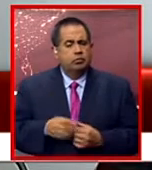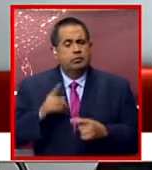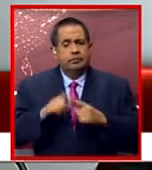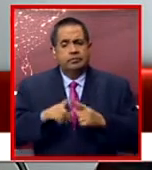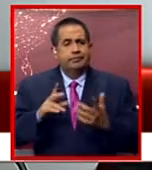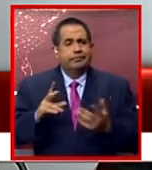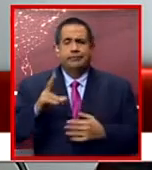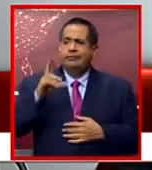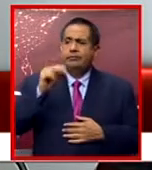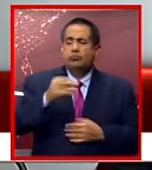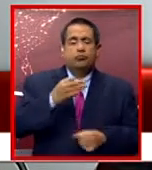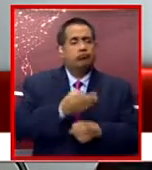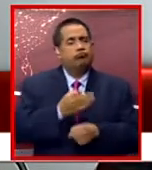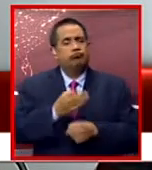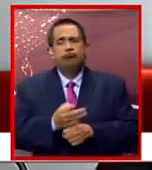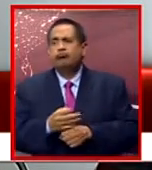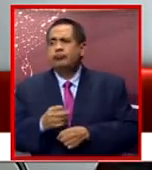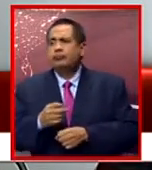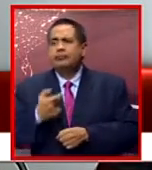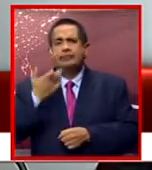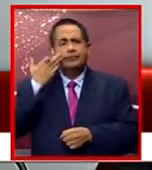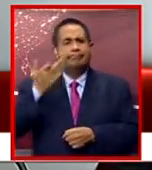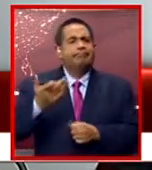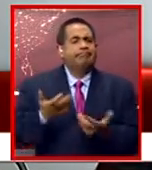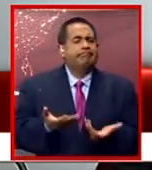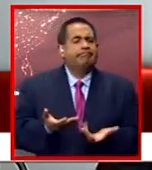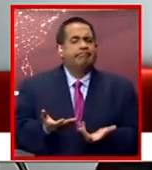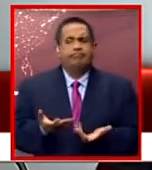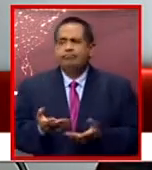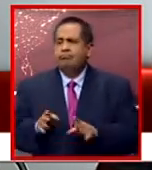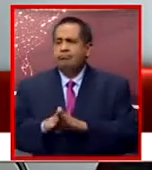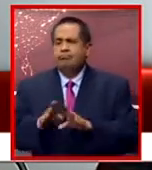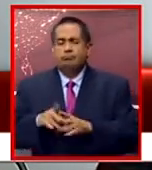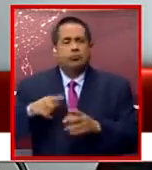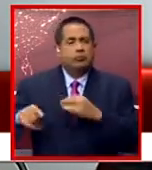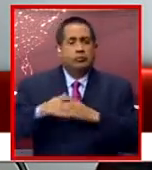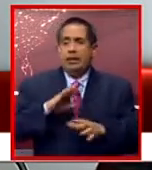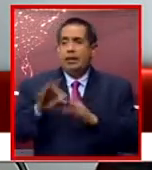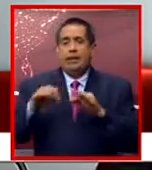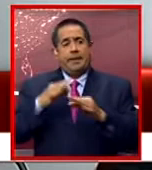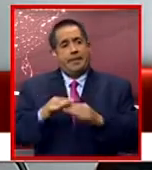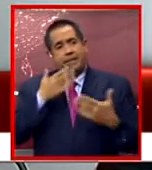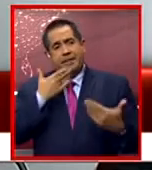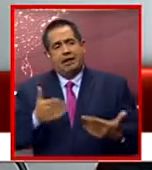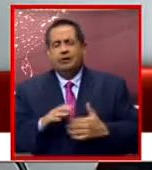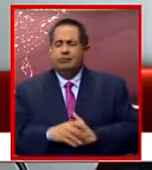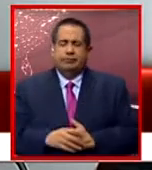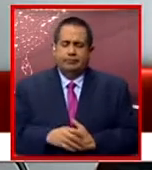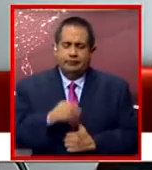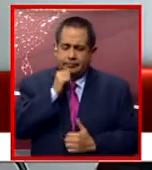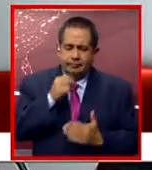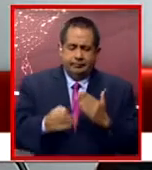no estamos en el momento y en el lugar que todos deseamos que esté la educación.